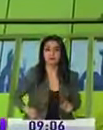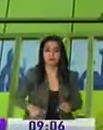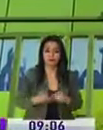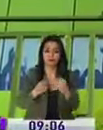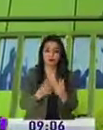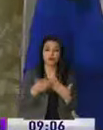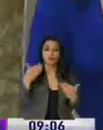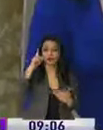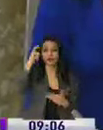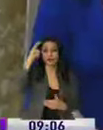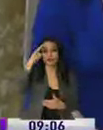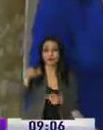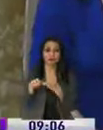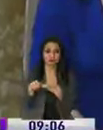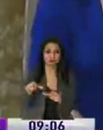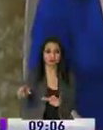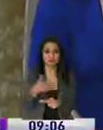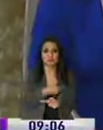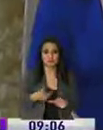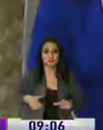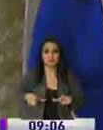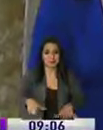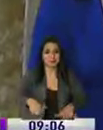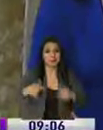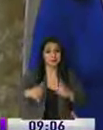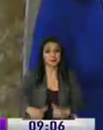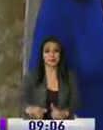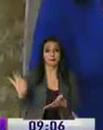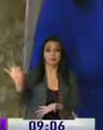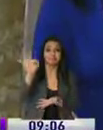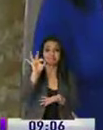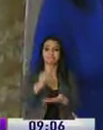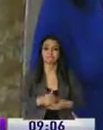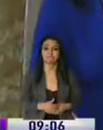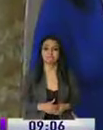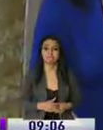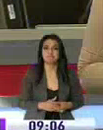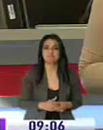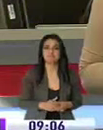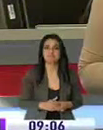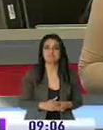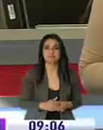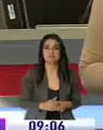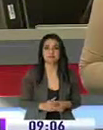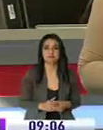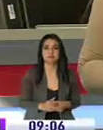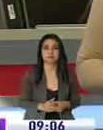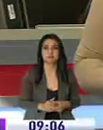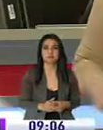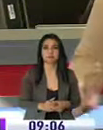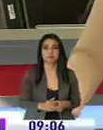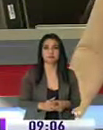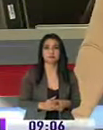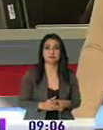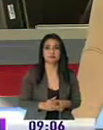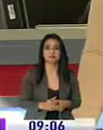partido de gobierno permanece en manos de Lenín Moreno. Informó Javier Gallo. La canciller. Continuamos